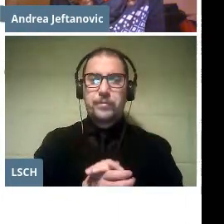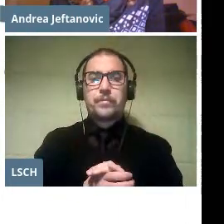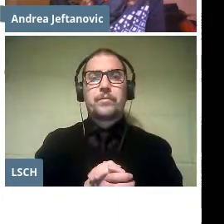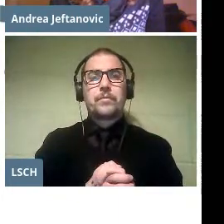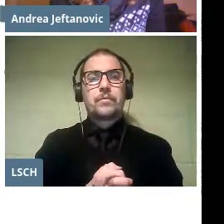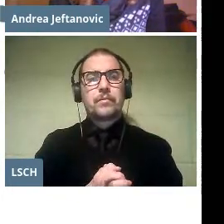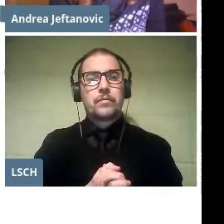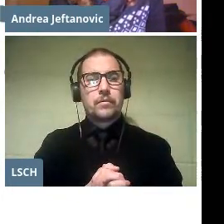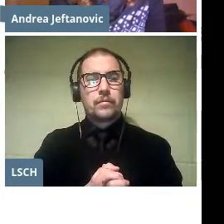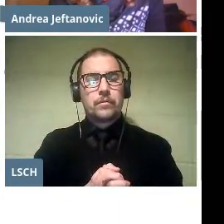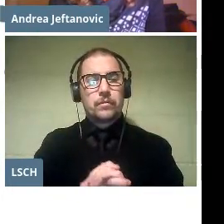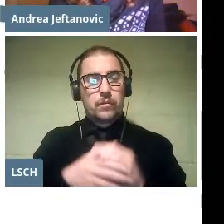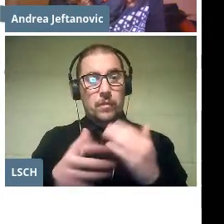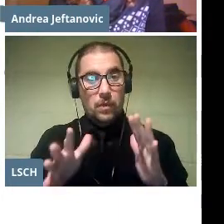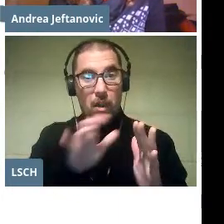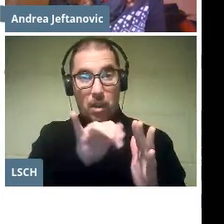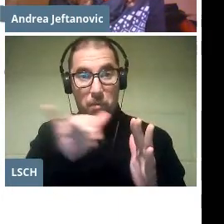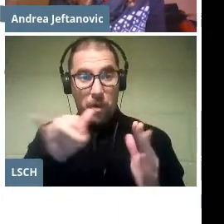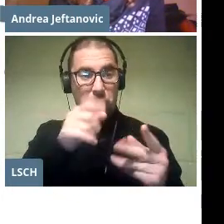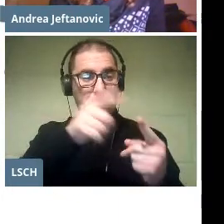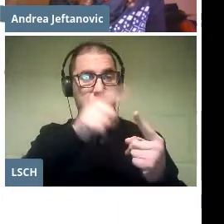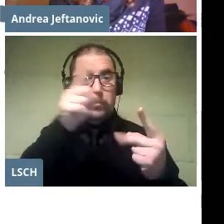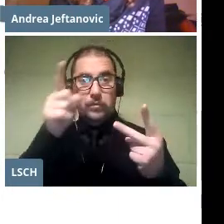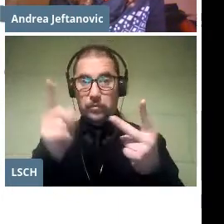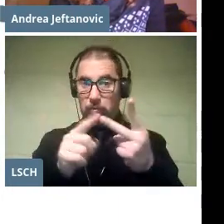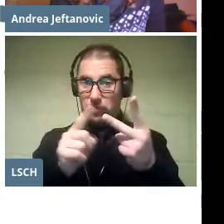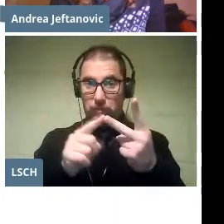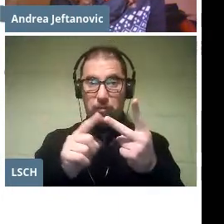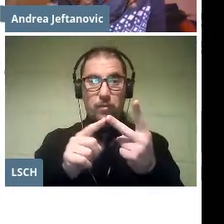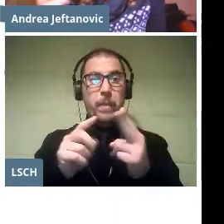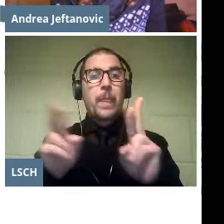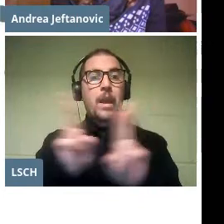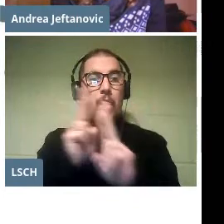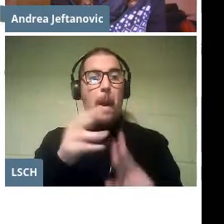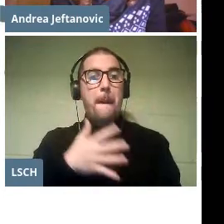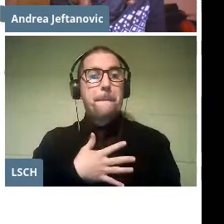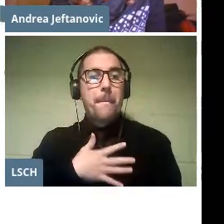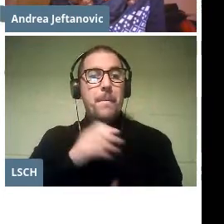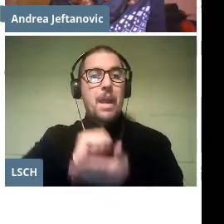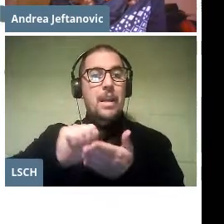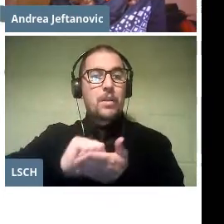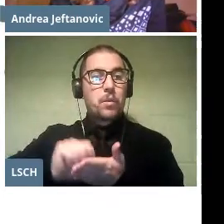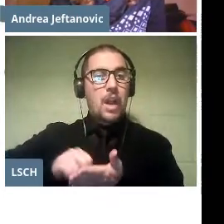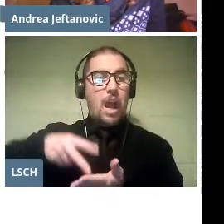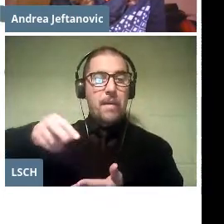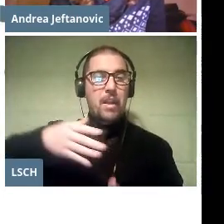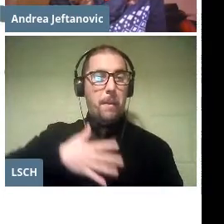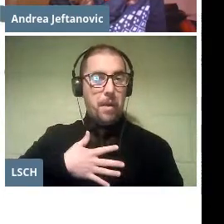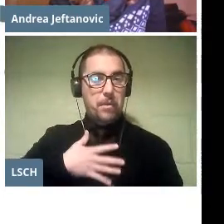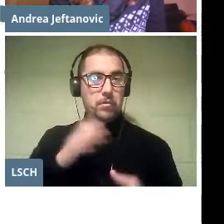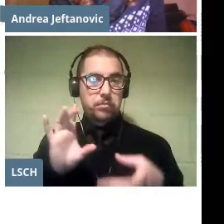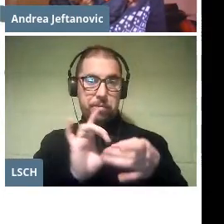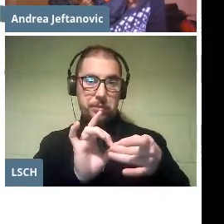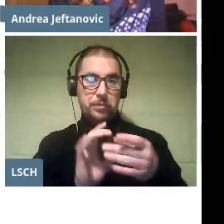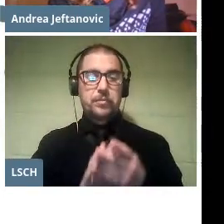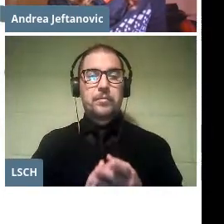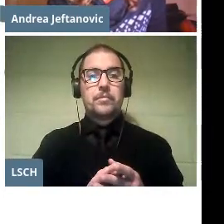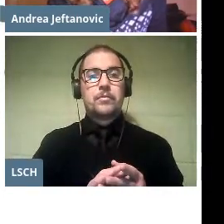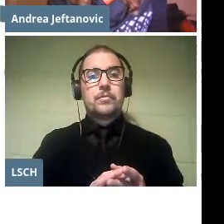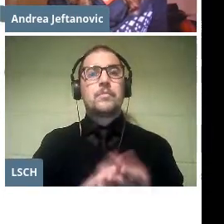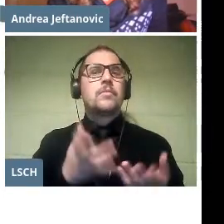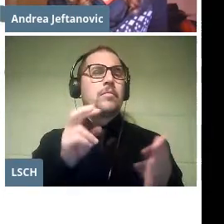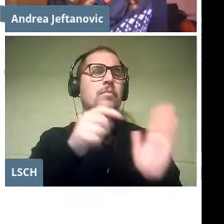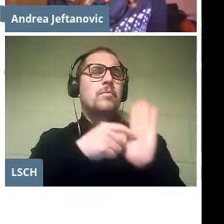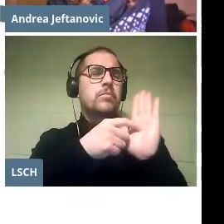intervención, para luego relacionarlos con mi propia escritura caminante. Entre estas